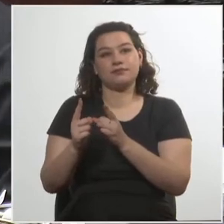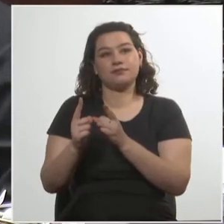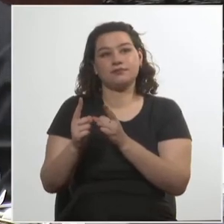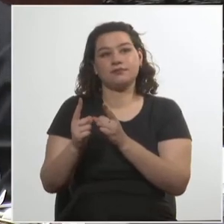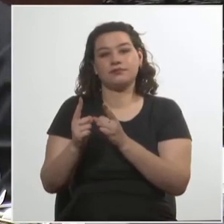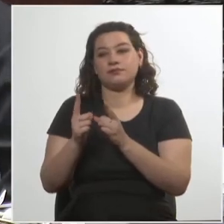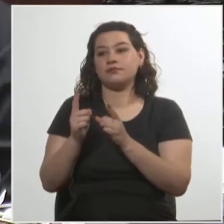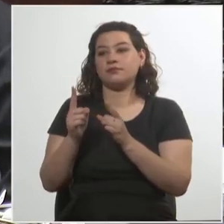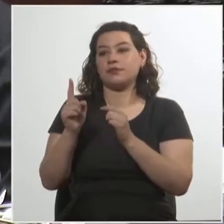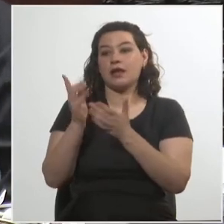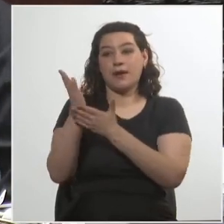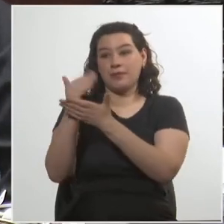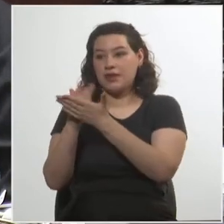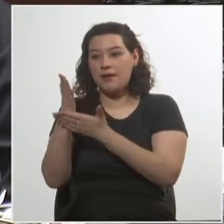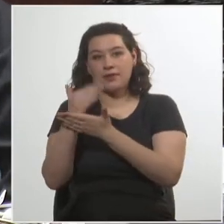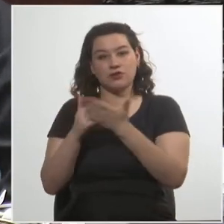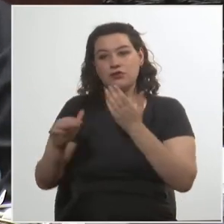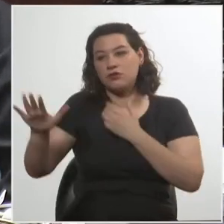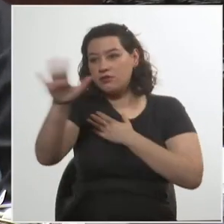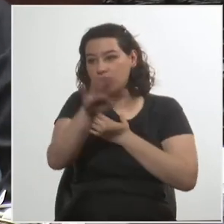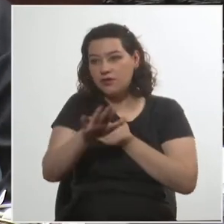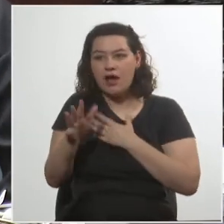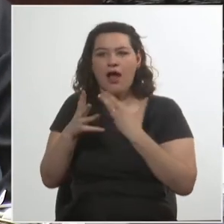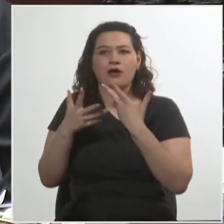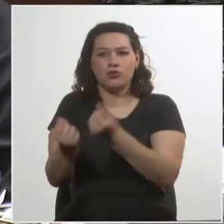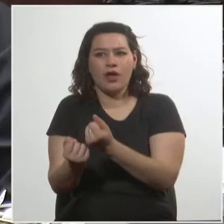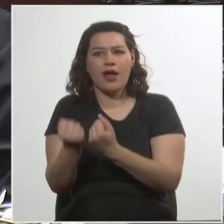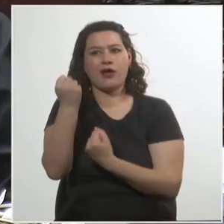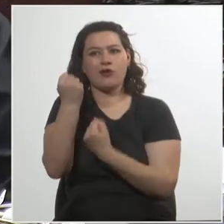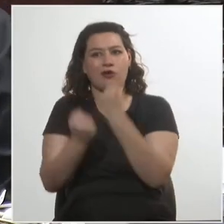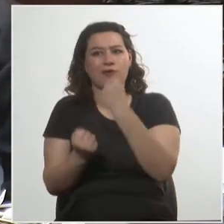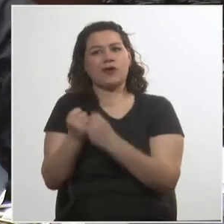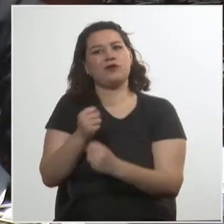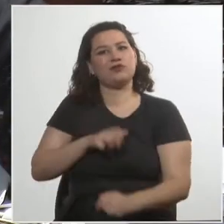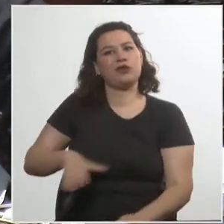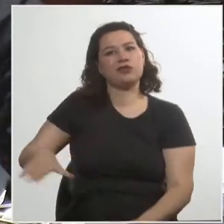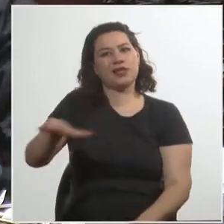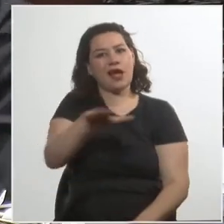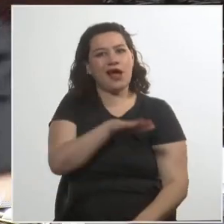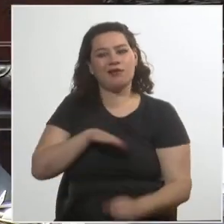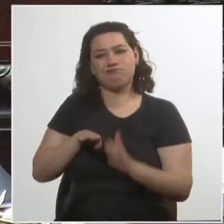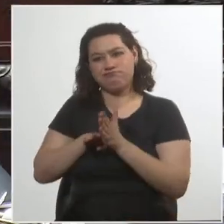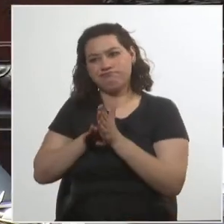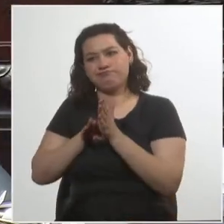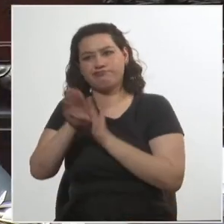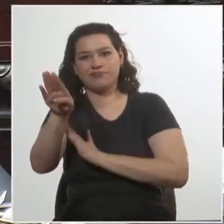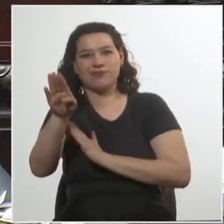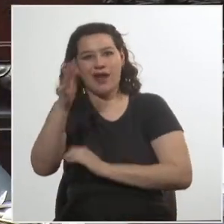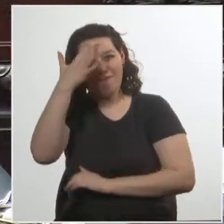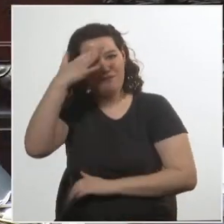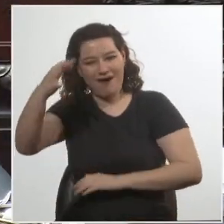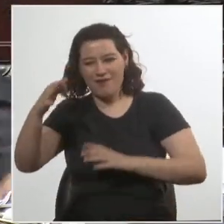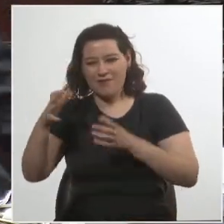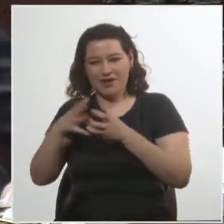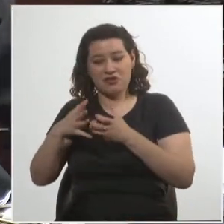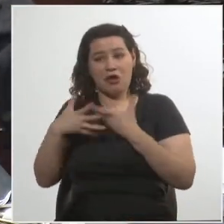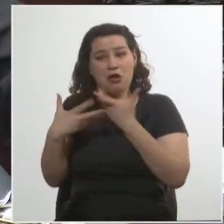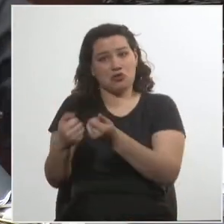implica una incidencia económica y social muy importante a nivel de estas localidades pequeñas